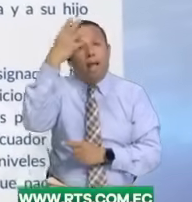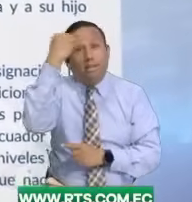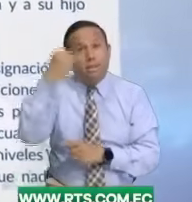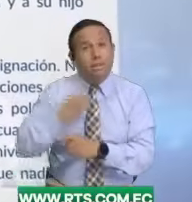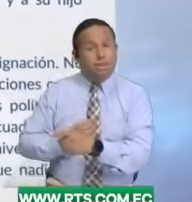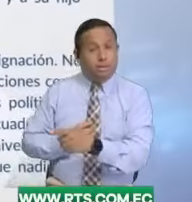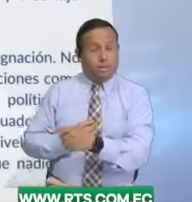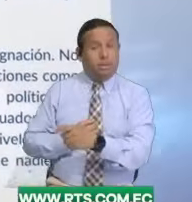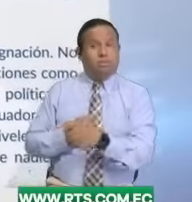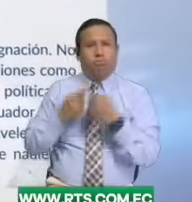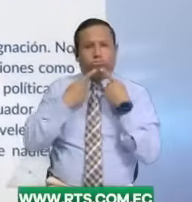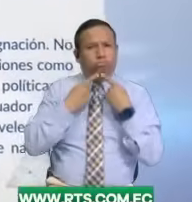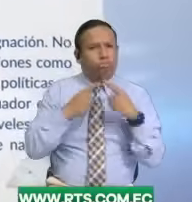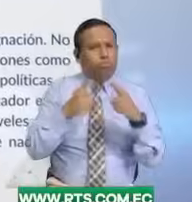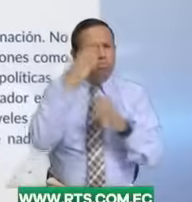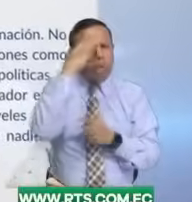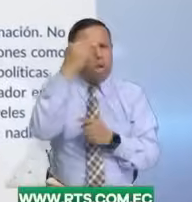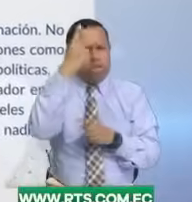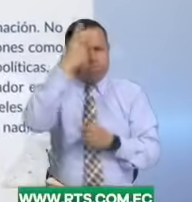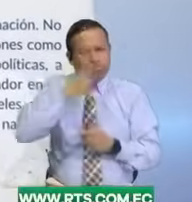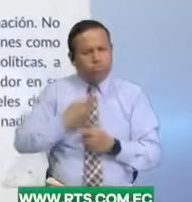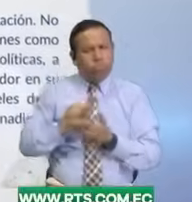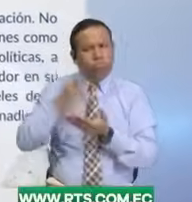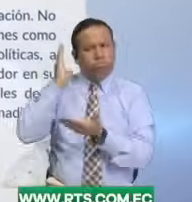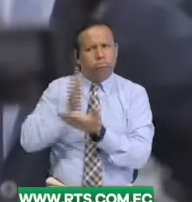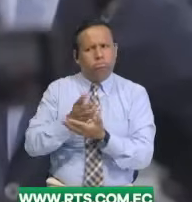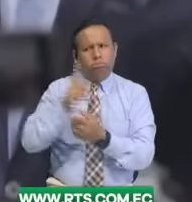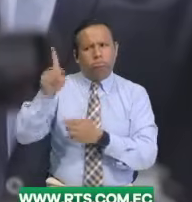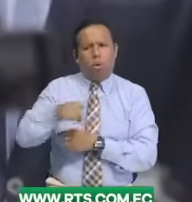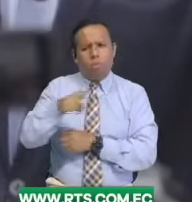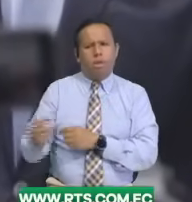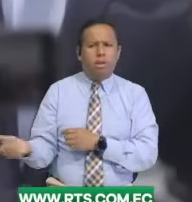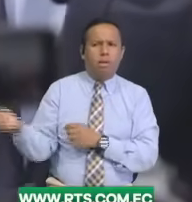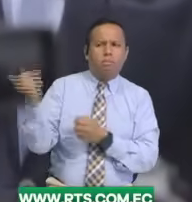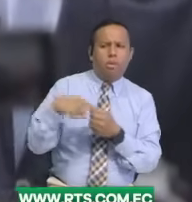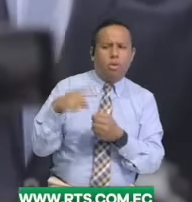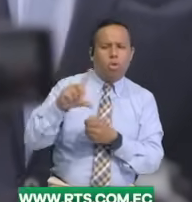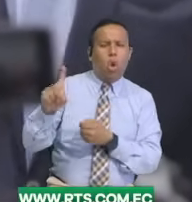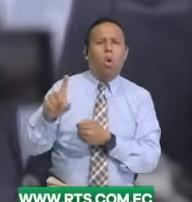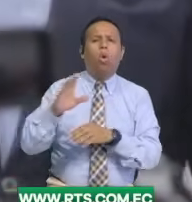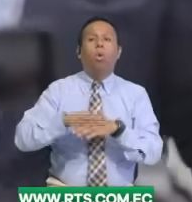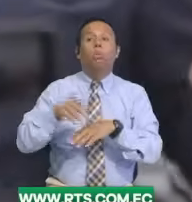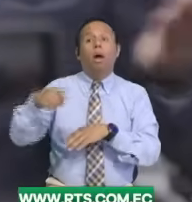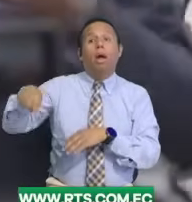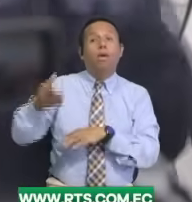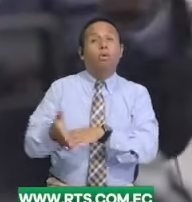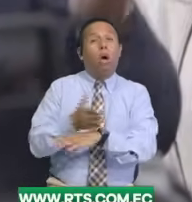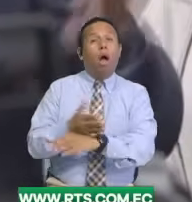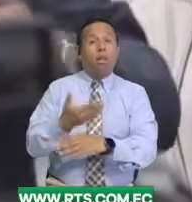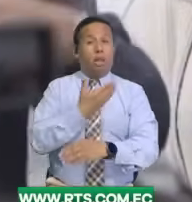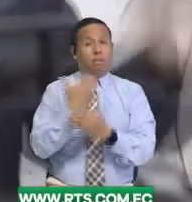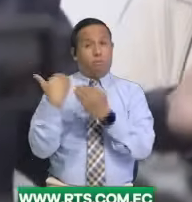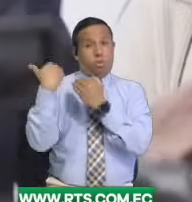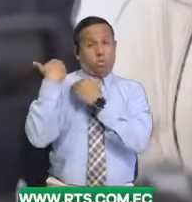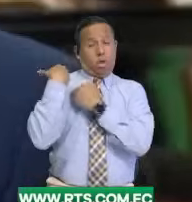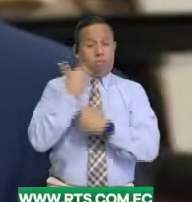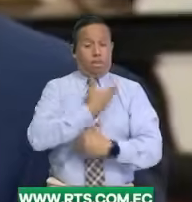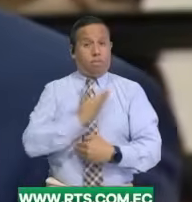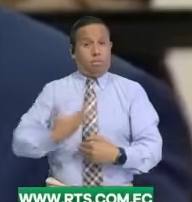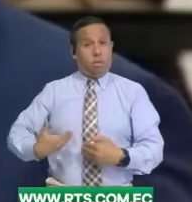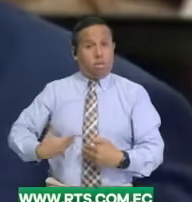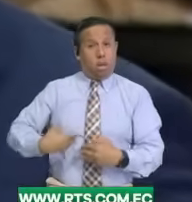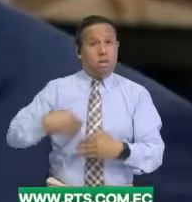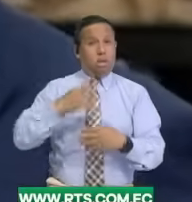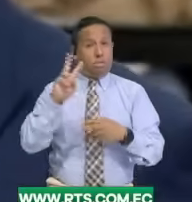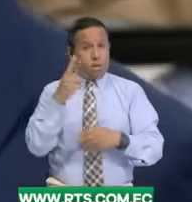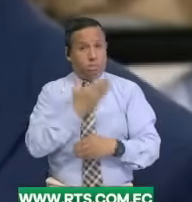esta decisión fue adoptada por actos significativos de corrupción durante sus ejercicios como funcionarios